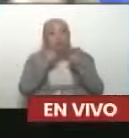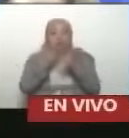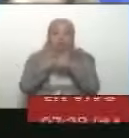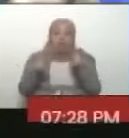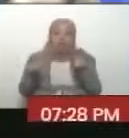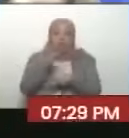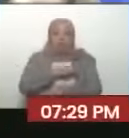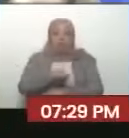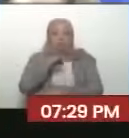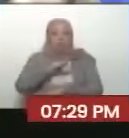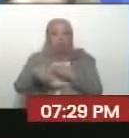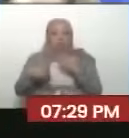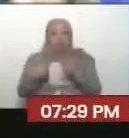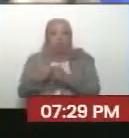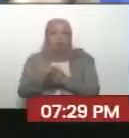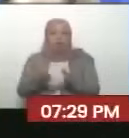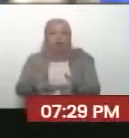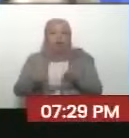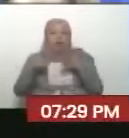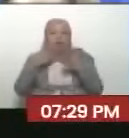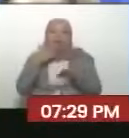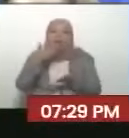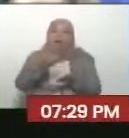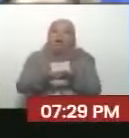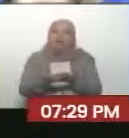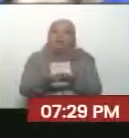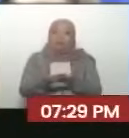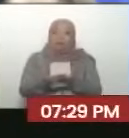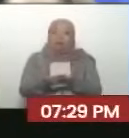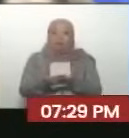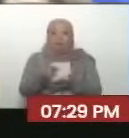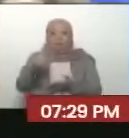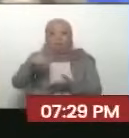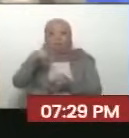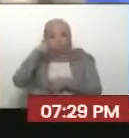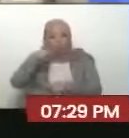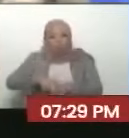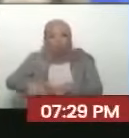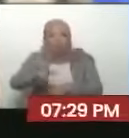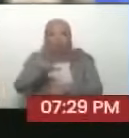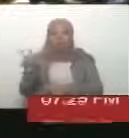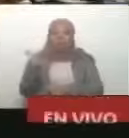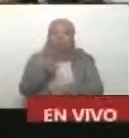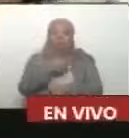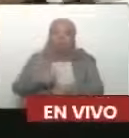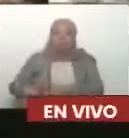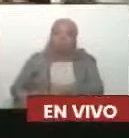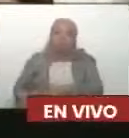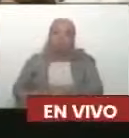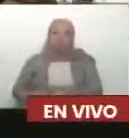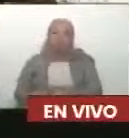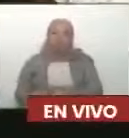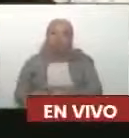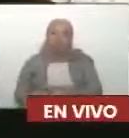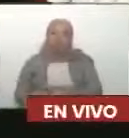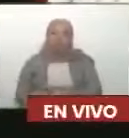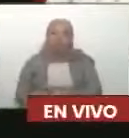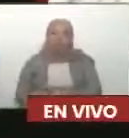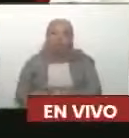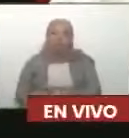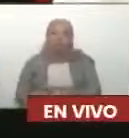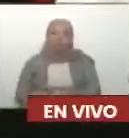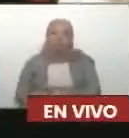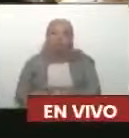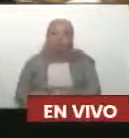señor presidente, y que nosotros lo vamos a ganar. Gracias por estar aquí en estos espacios, presidente. Gracias, Karina.